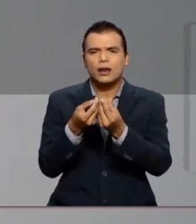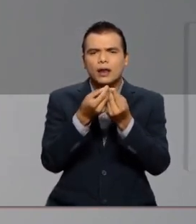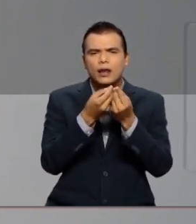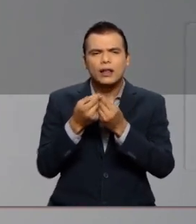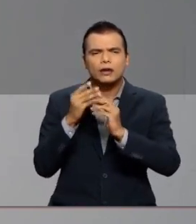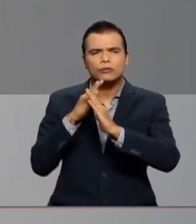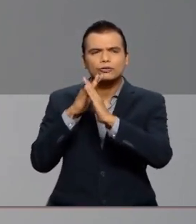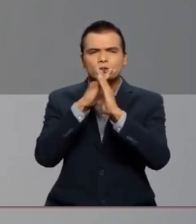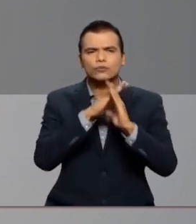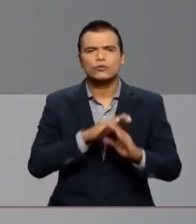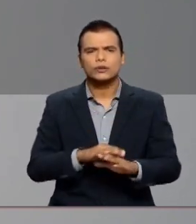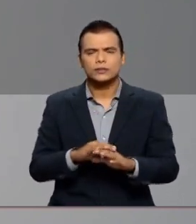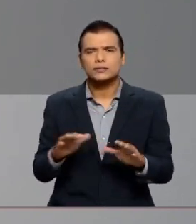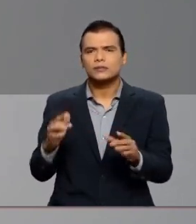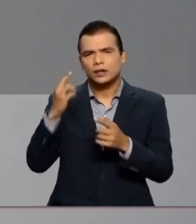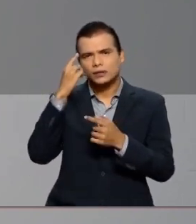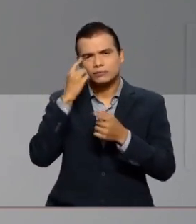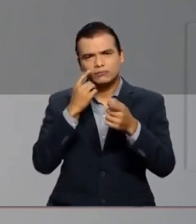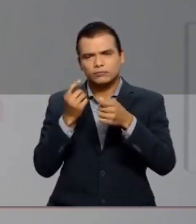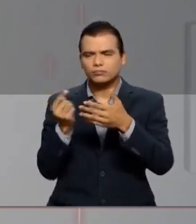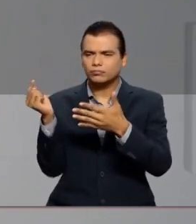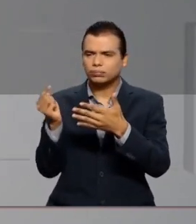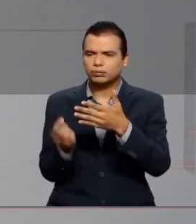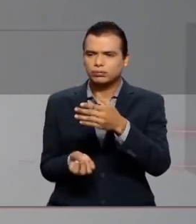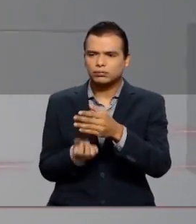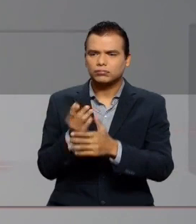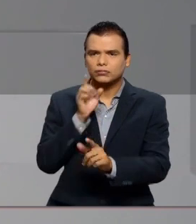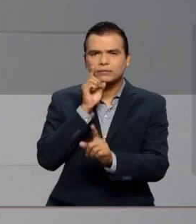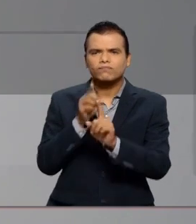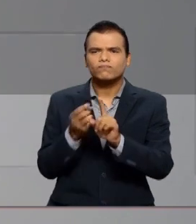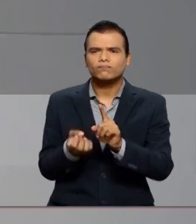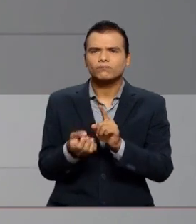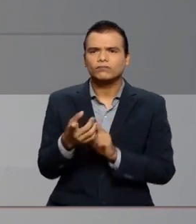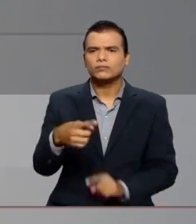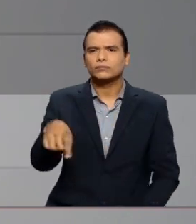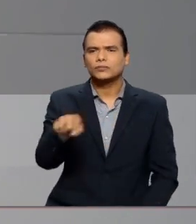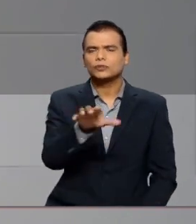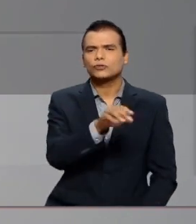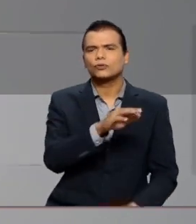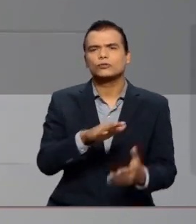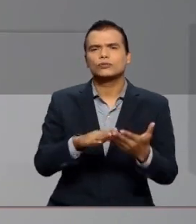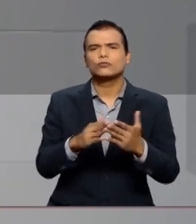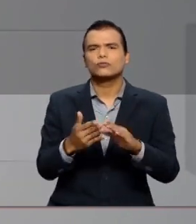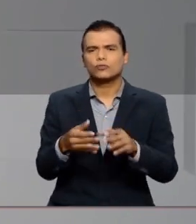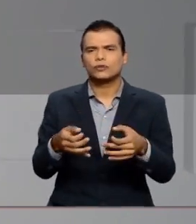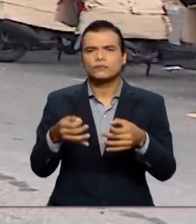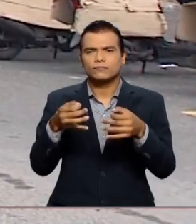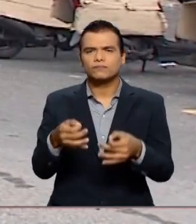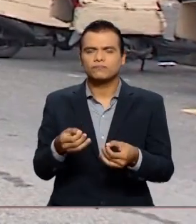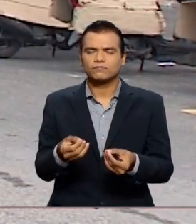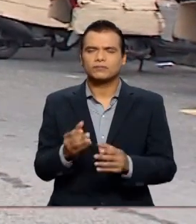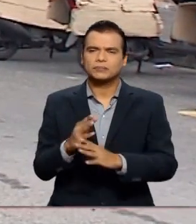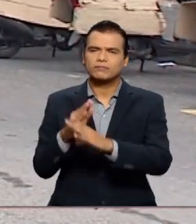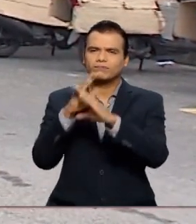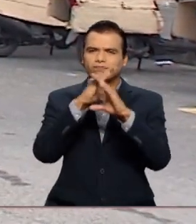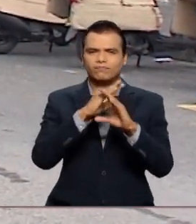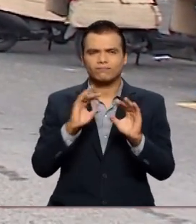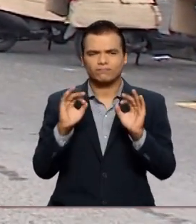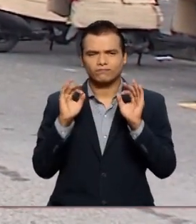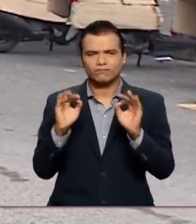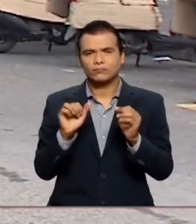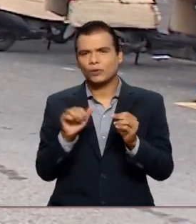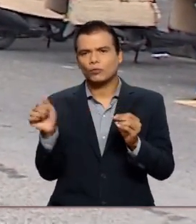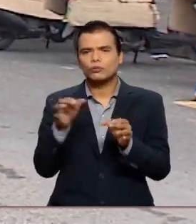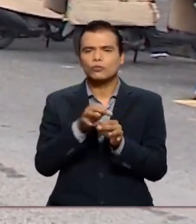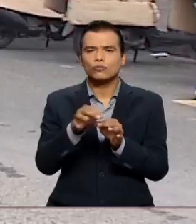estrategias necesarias con el objetivo de garantizar a la comunidad Bugalá Grande la seguridad. Mientras tanto, Andalucía